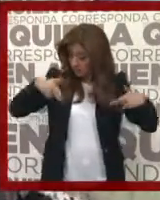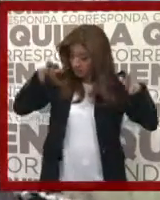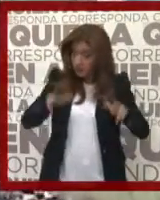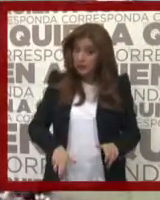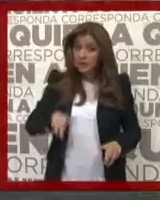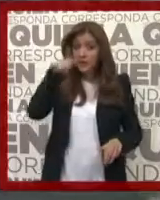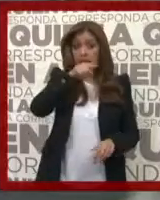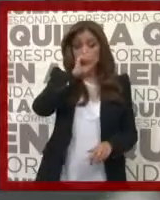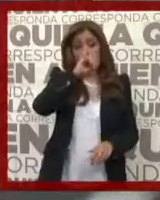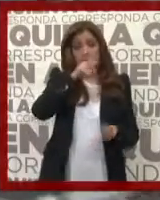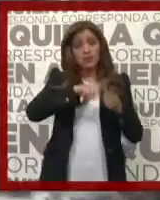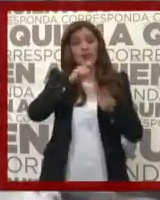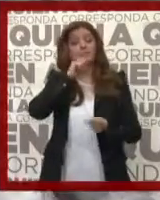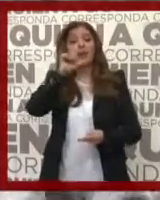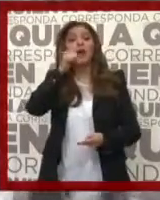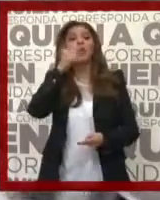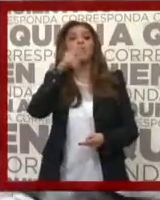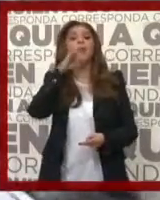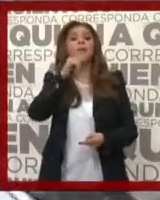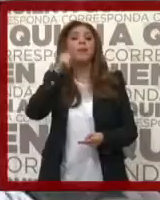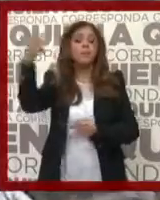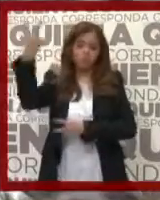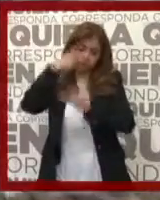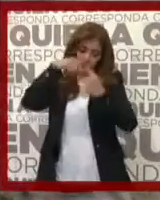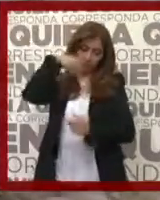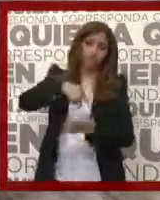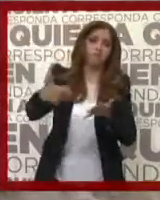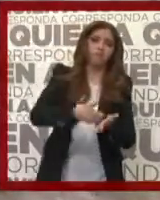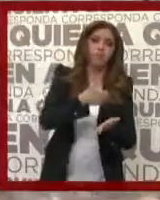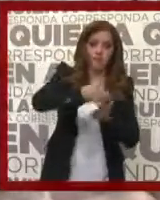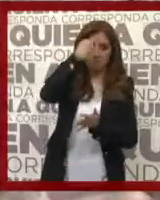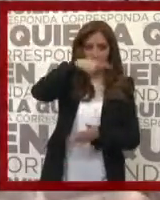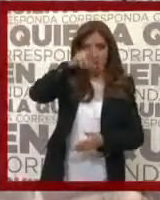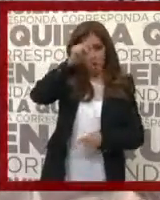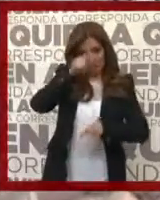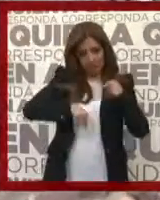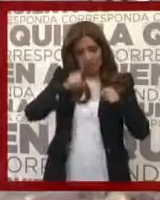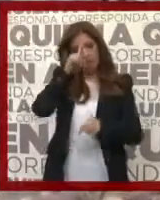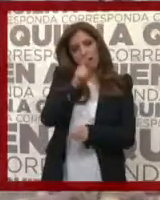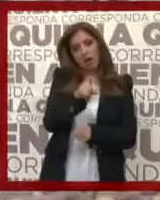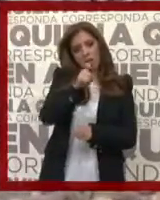CIMAS y del Ayuntamiento de Torreón acudan a ponerle fin al problema que